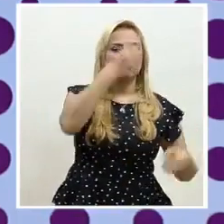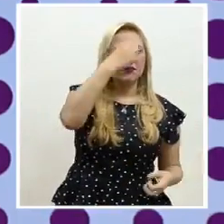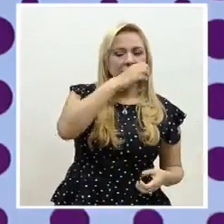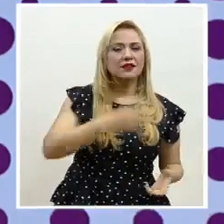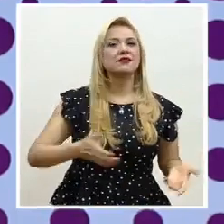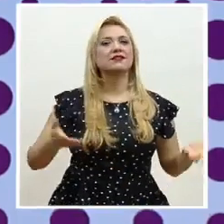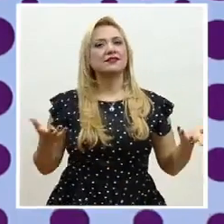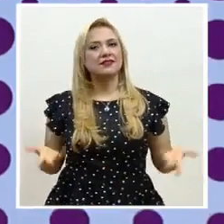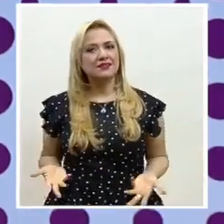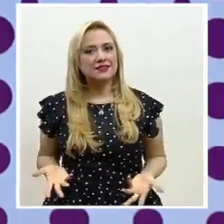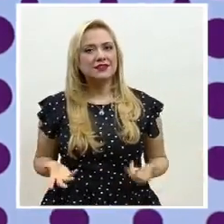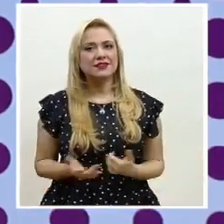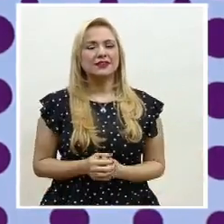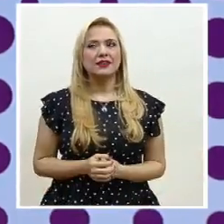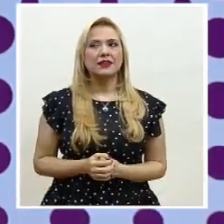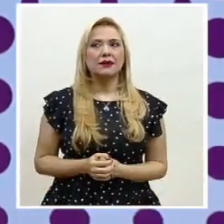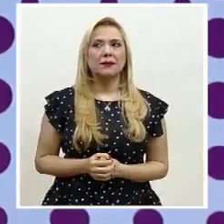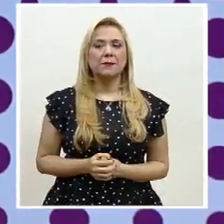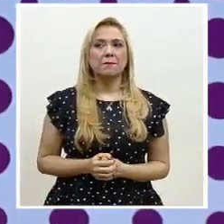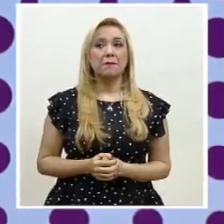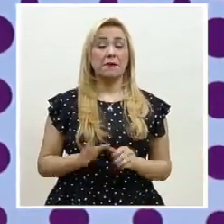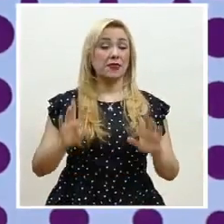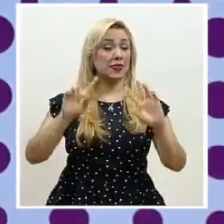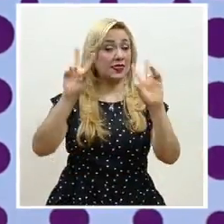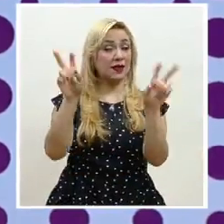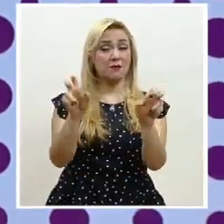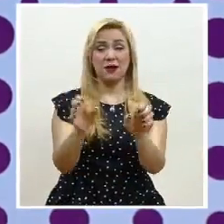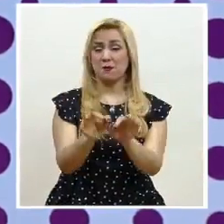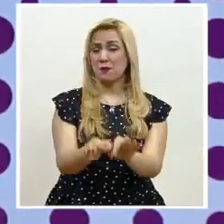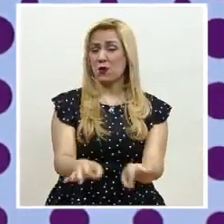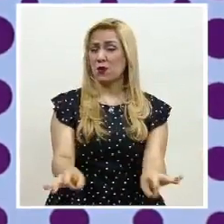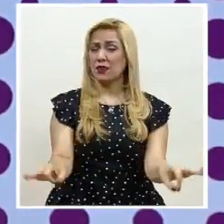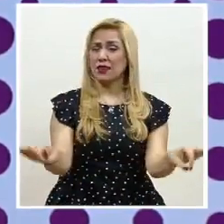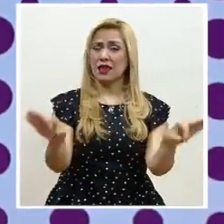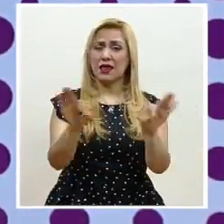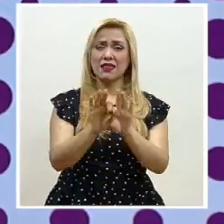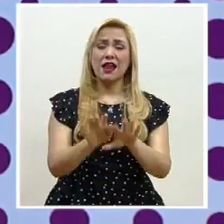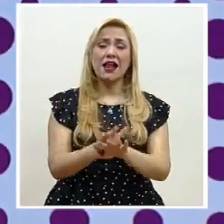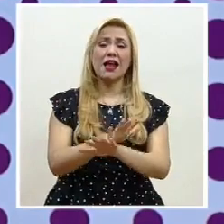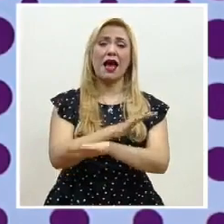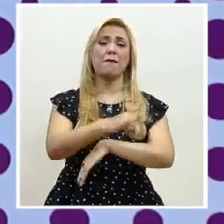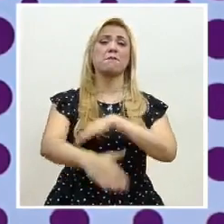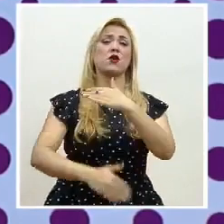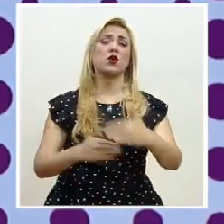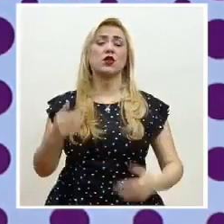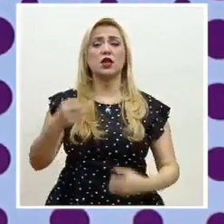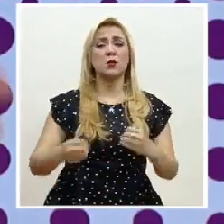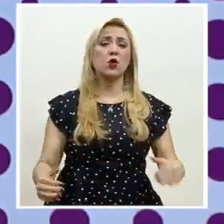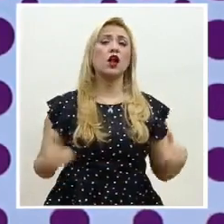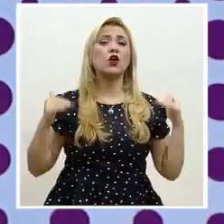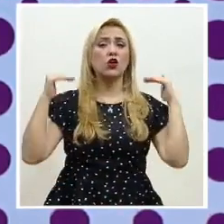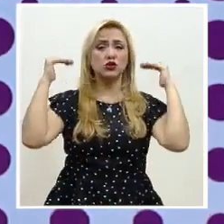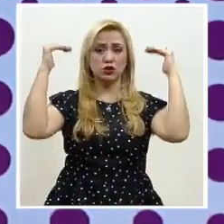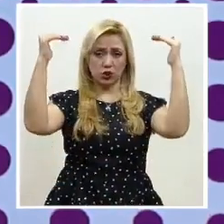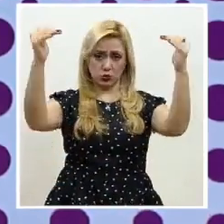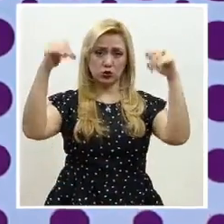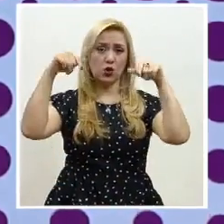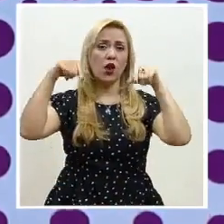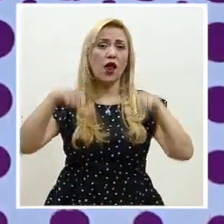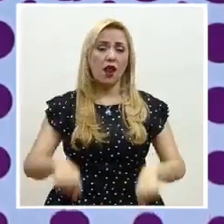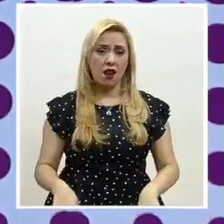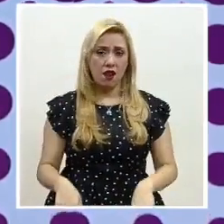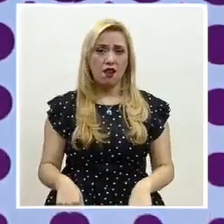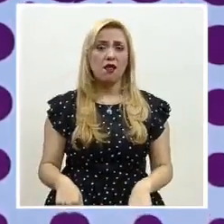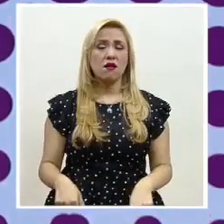ese tema ha tenido un gran papel con la evolución del Tribunal Constitucional. Pensemos, el origen de los secretarios de